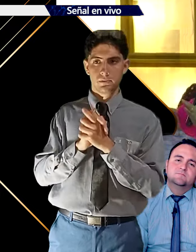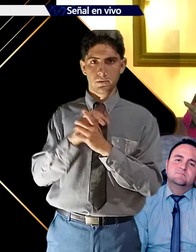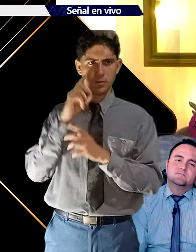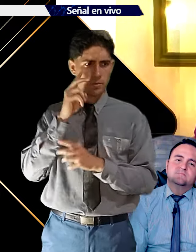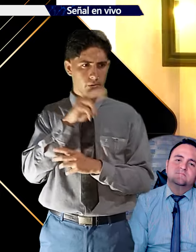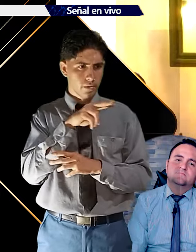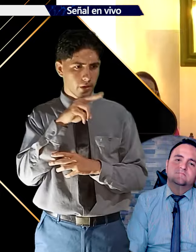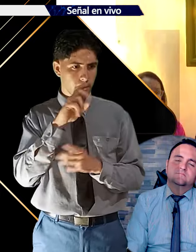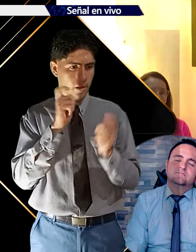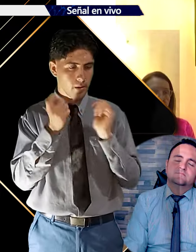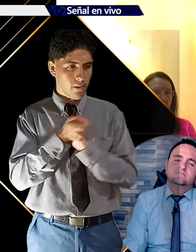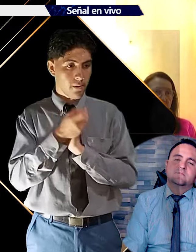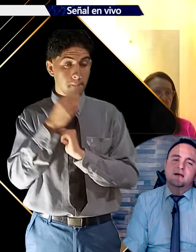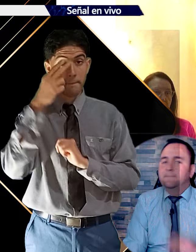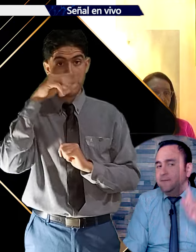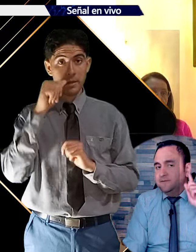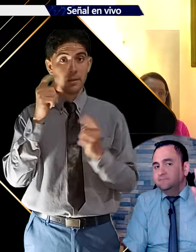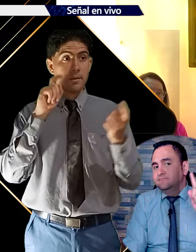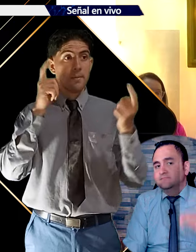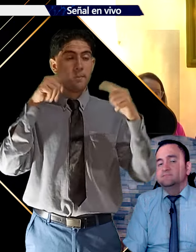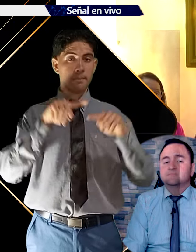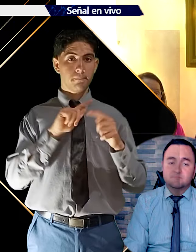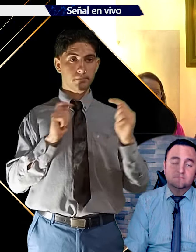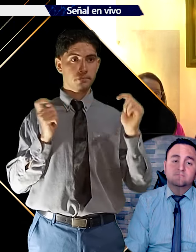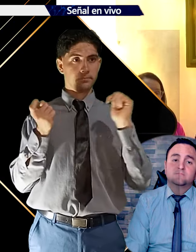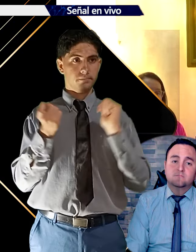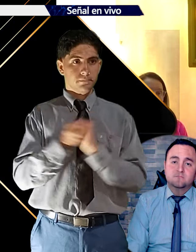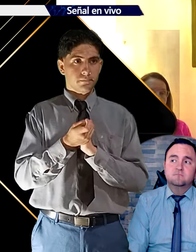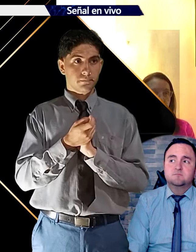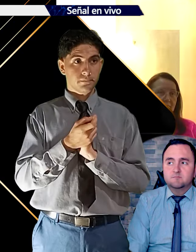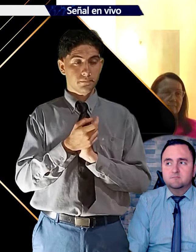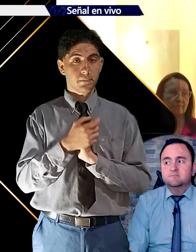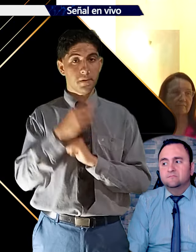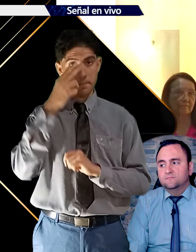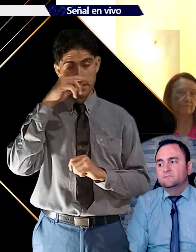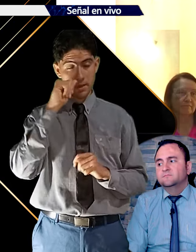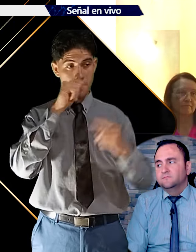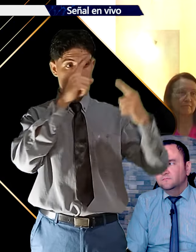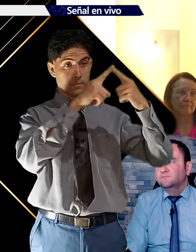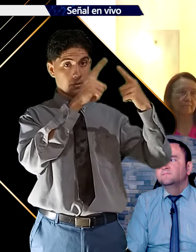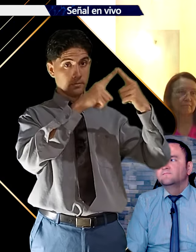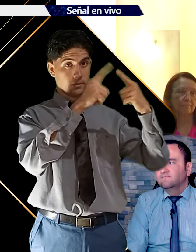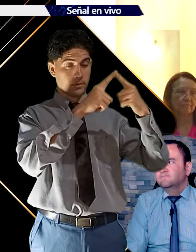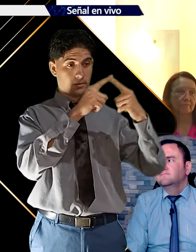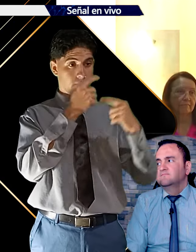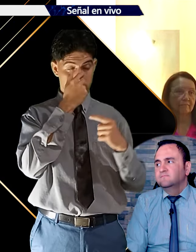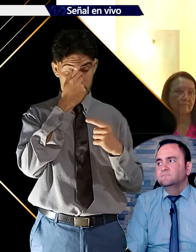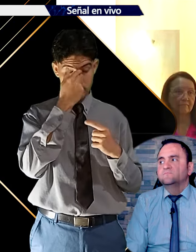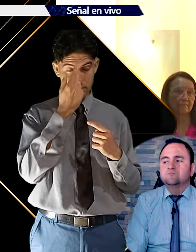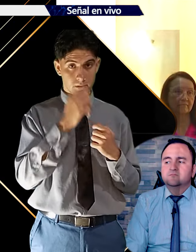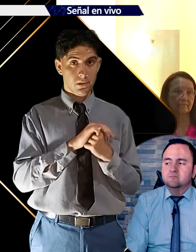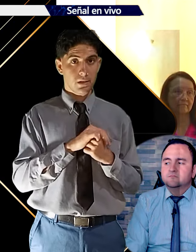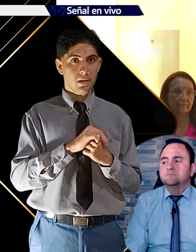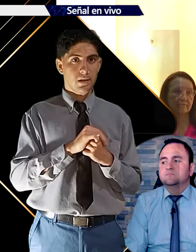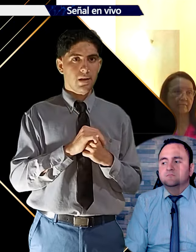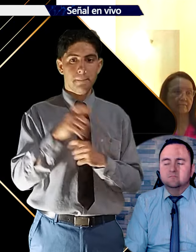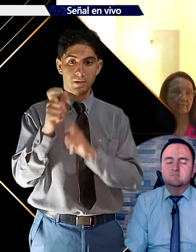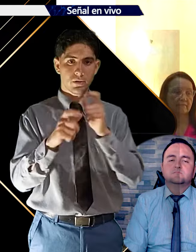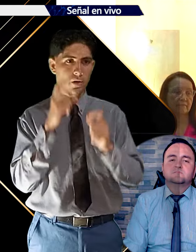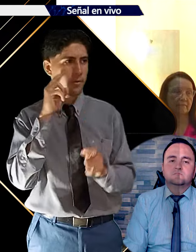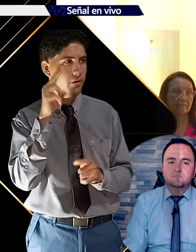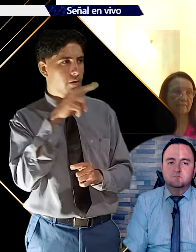en altos, hablando en nuevas lenguas. Cuando yo cambié, mi hija comenzó a cambiar. Y sabe, es mi hija mayor.